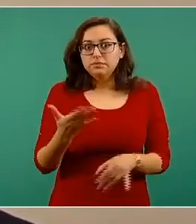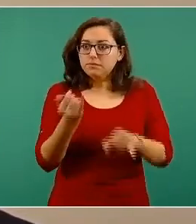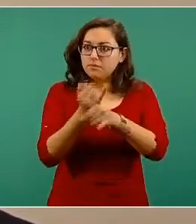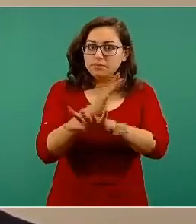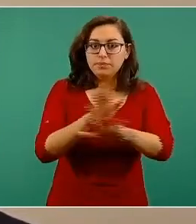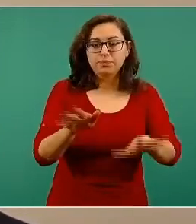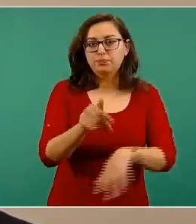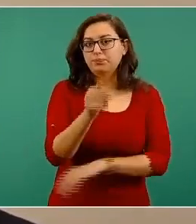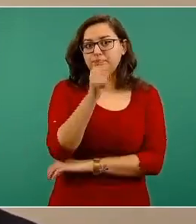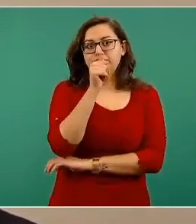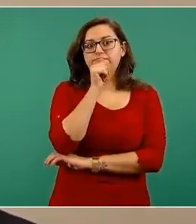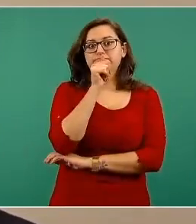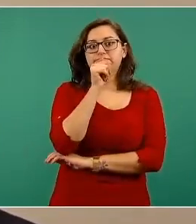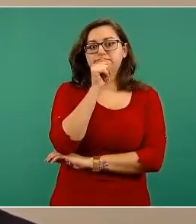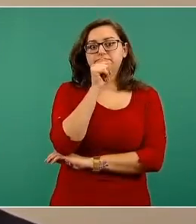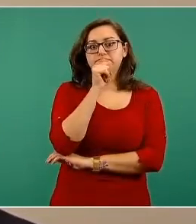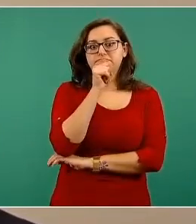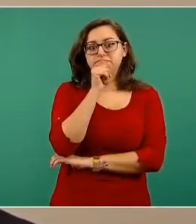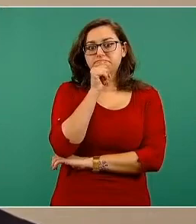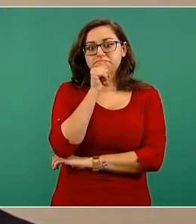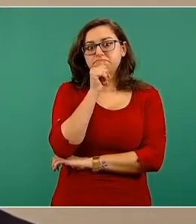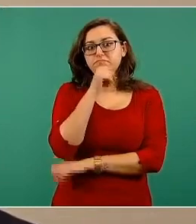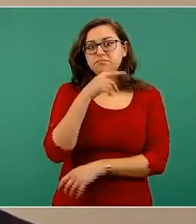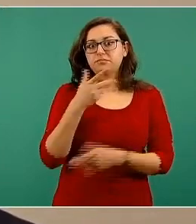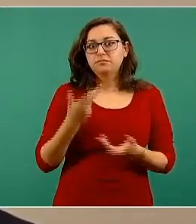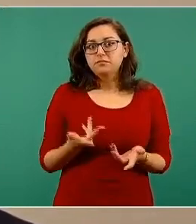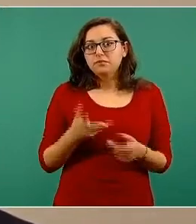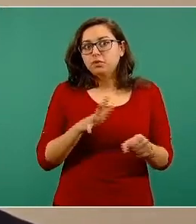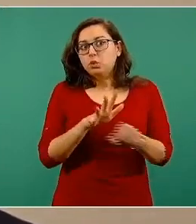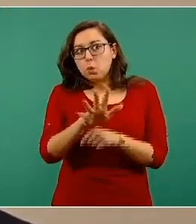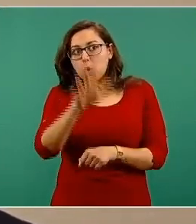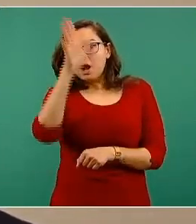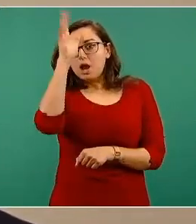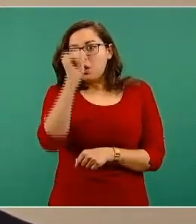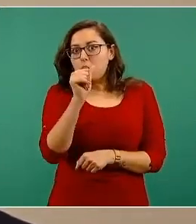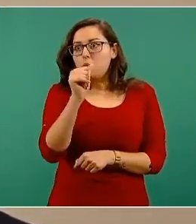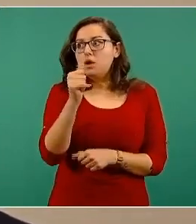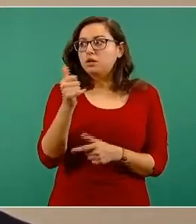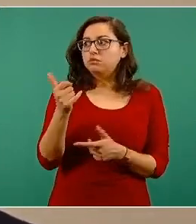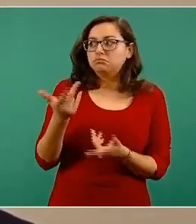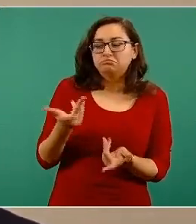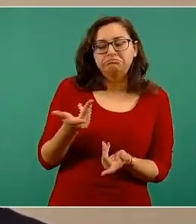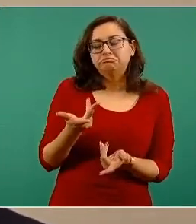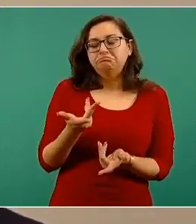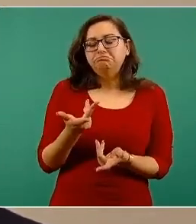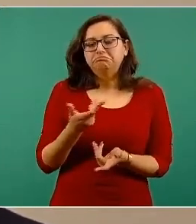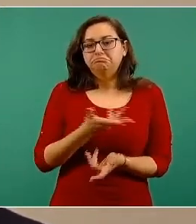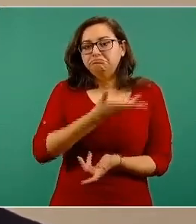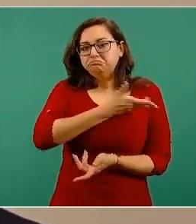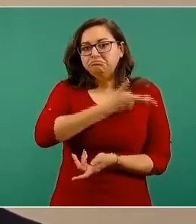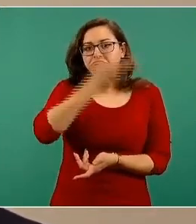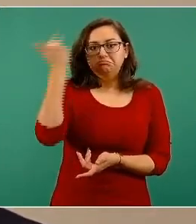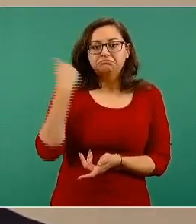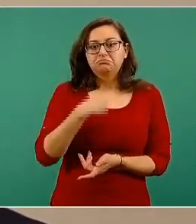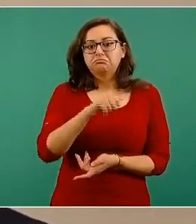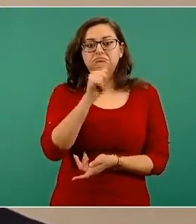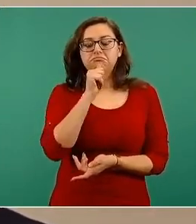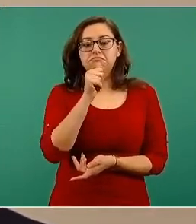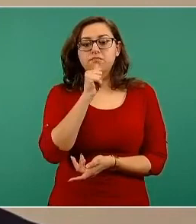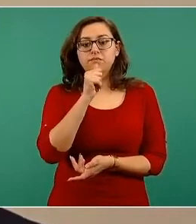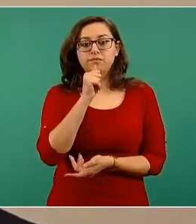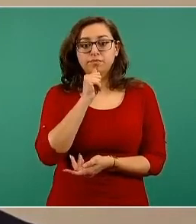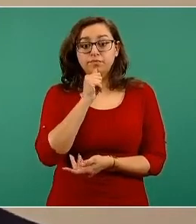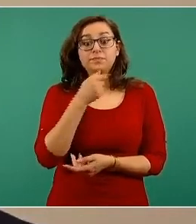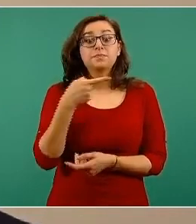tenido acceso, digamos, a los acuerdos o a lo que se haya llevado en la misma. Importante comentar que en este